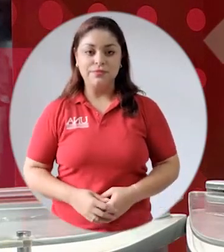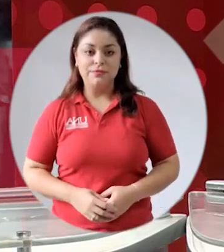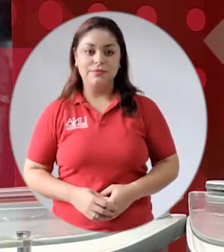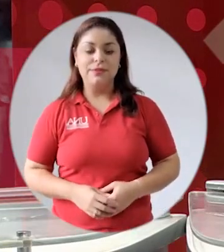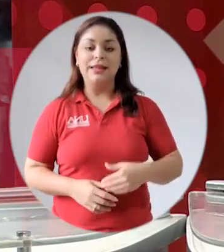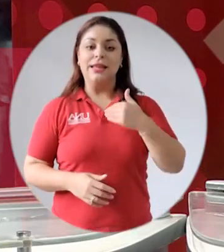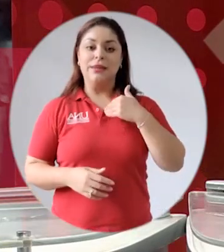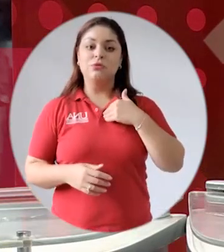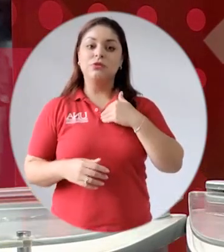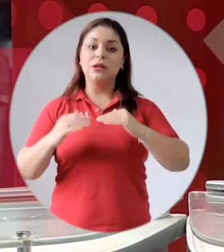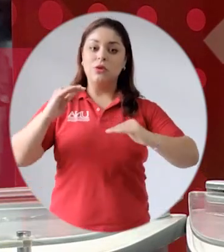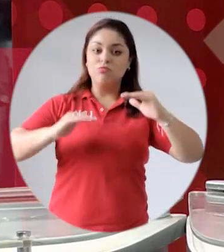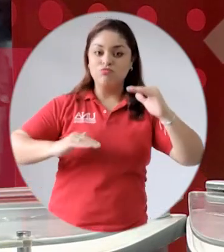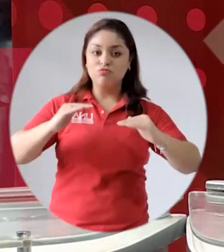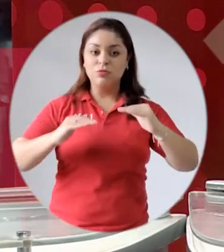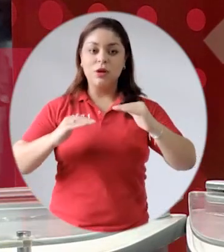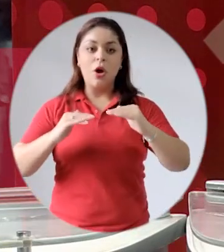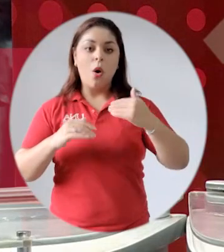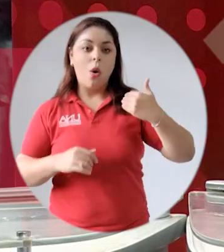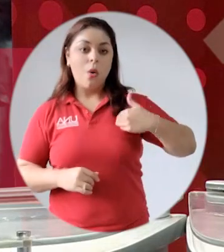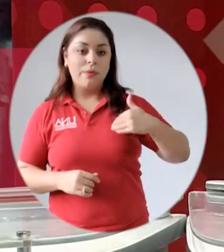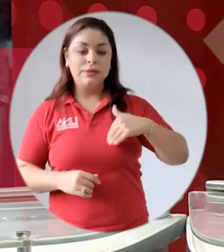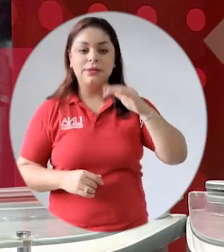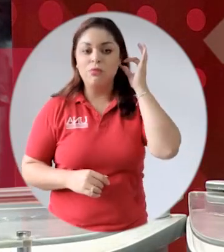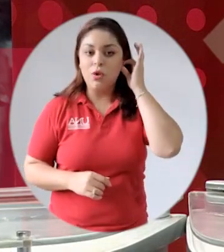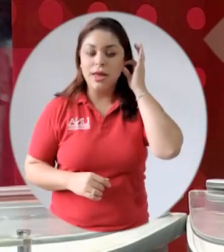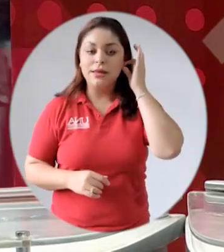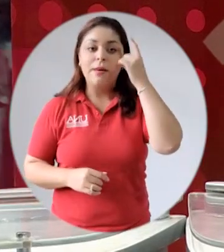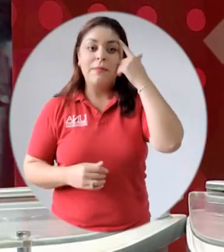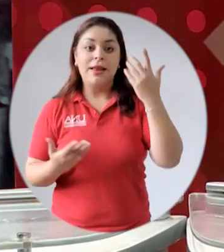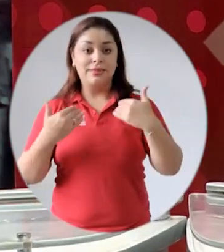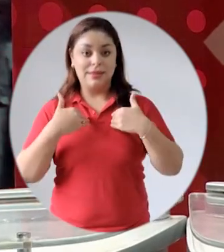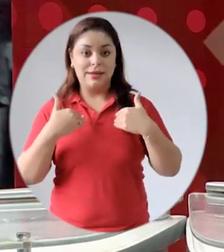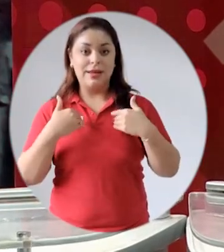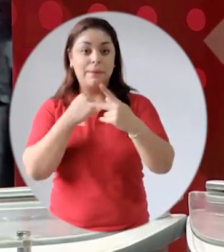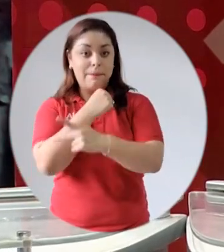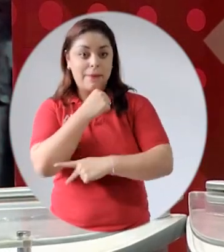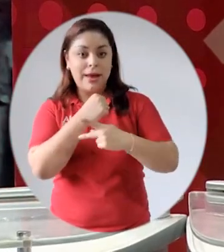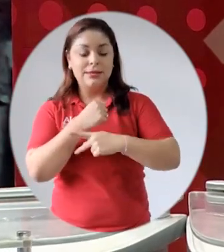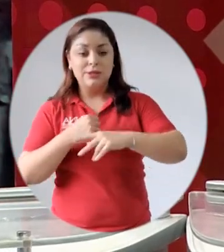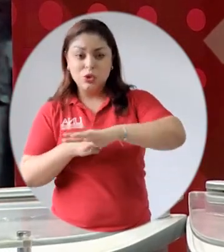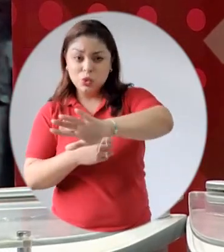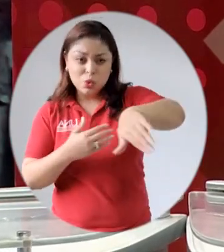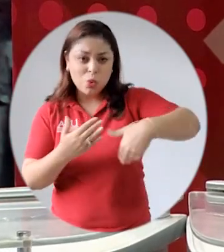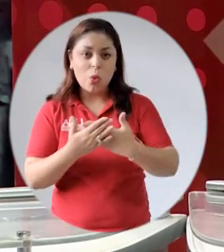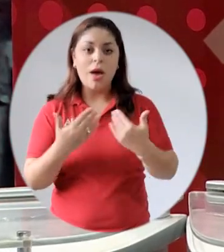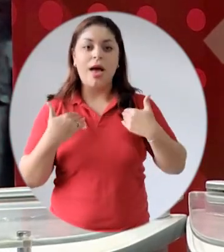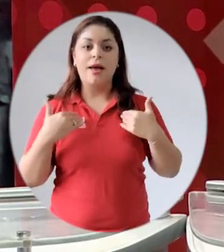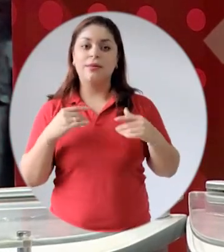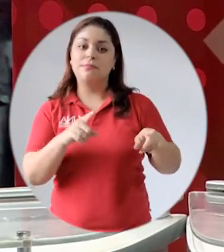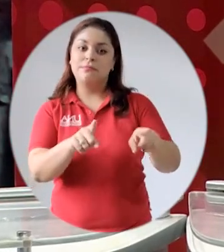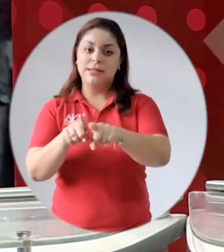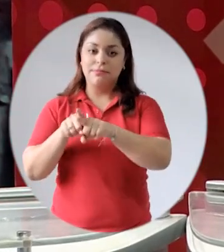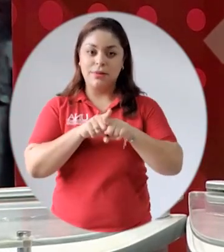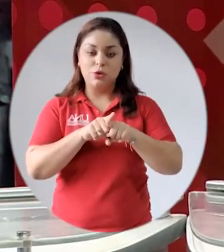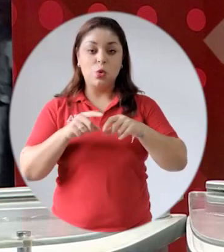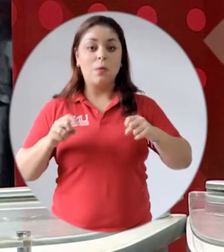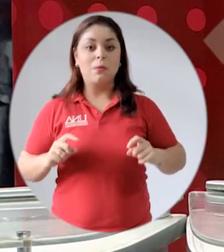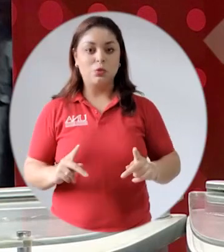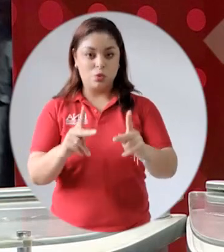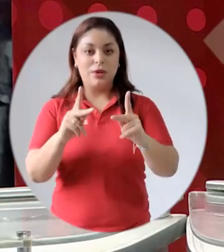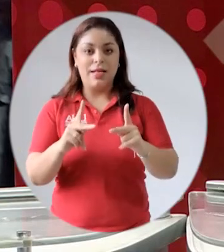una institución como el INAMO, que ayuda a reducir las brechas. Sin embargo, esta misma estudio de percepción nos indica que el 50%